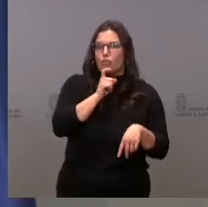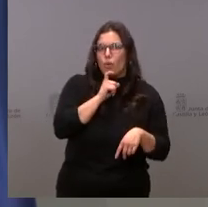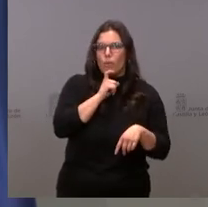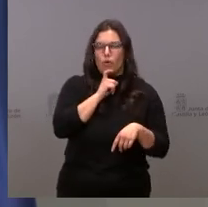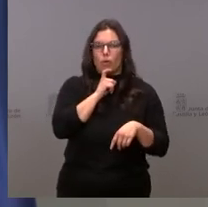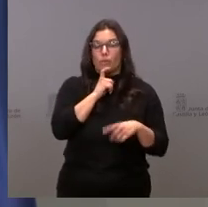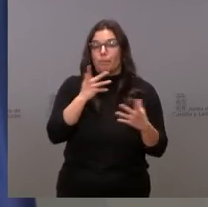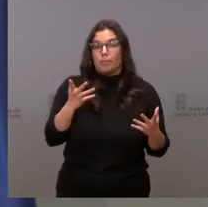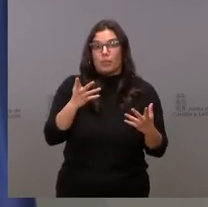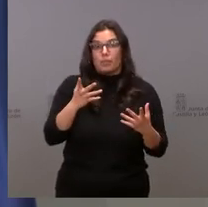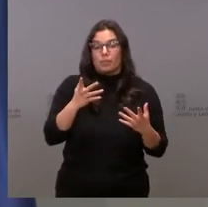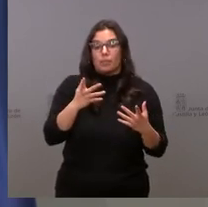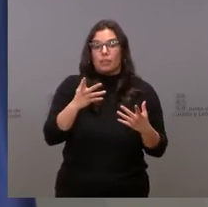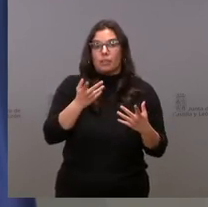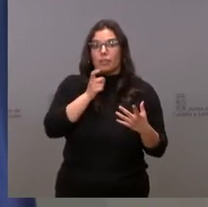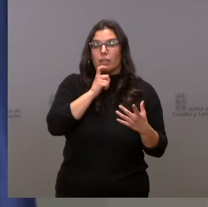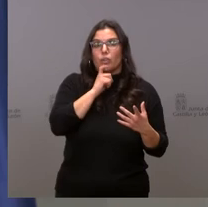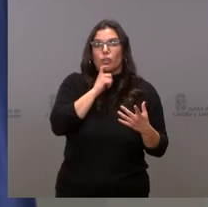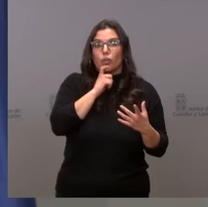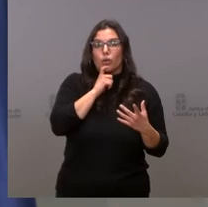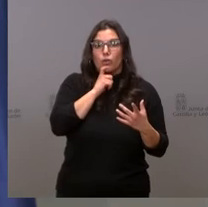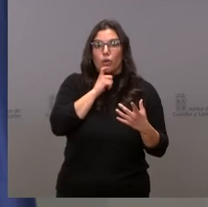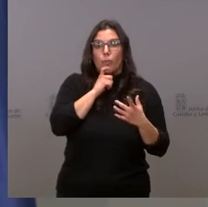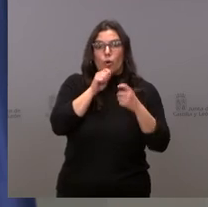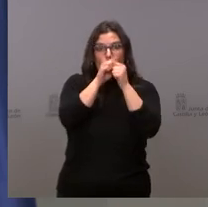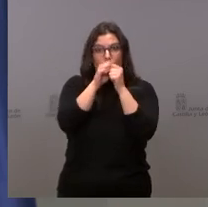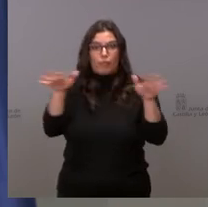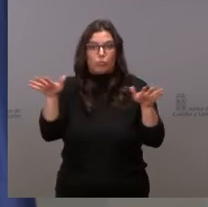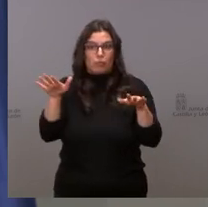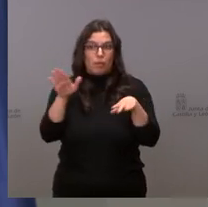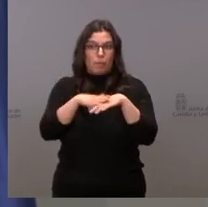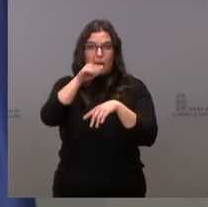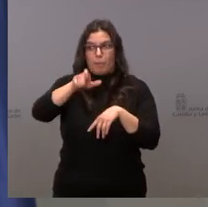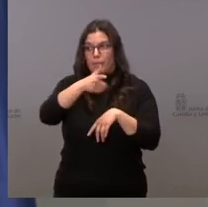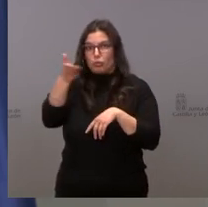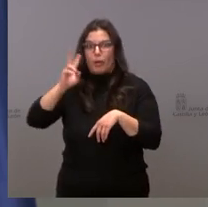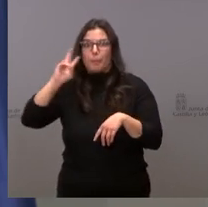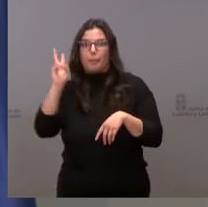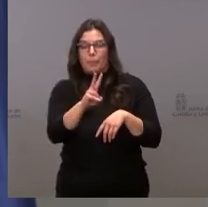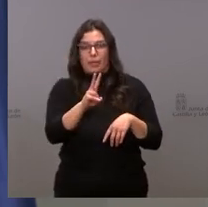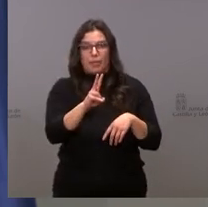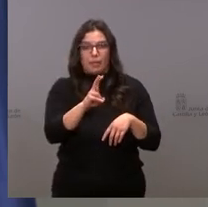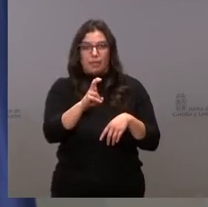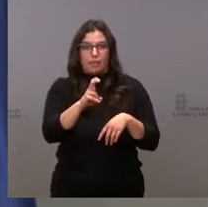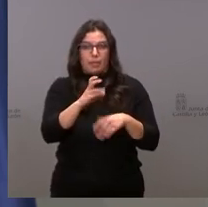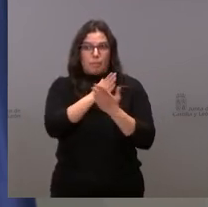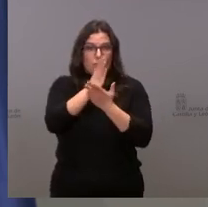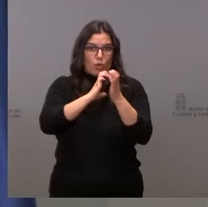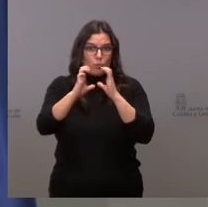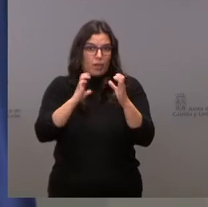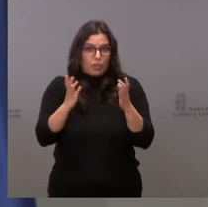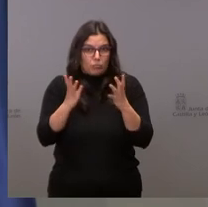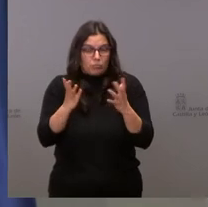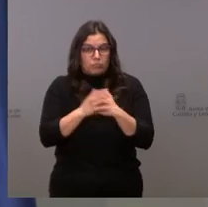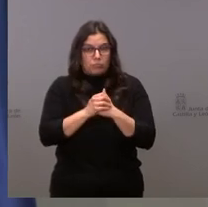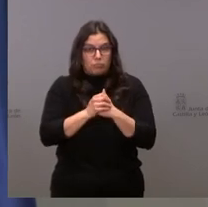través de qué mecanismo se orientan las señales al conjunto de la de los medios de comunicación que quieran disponer de